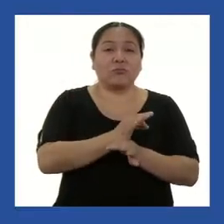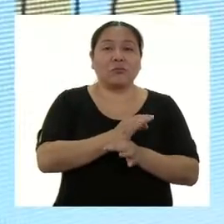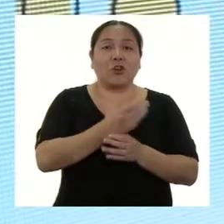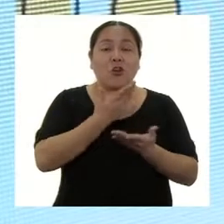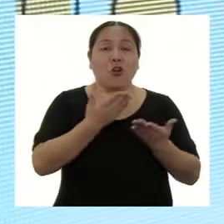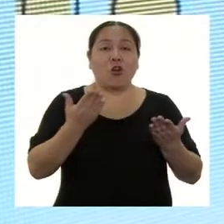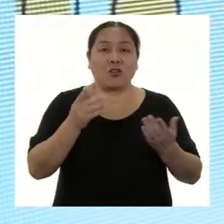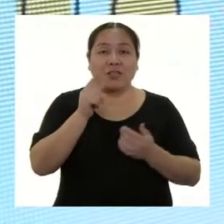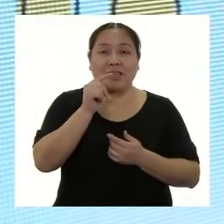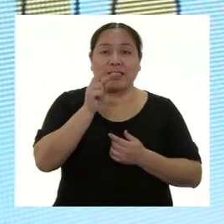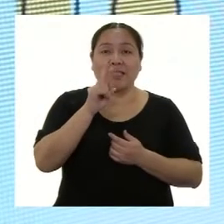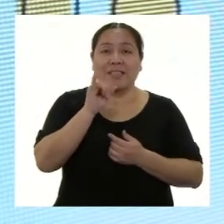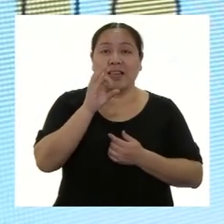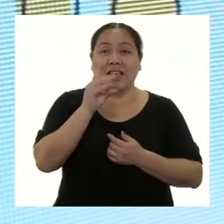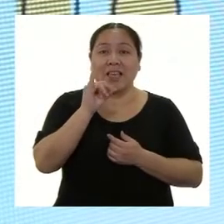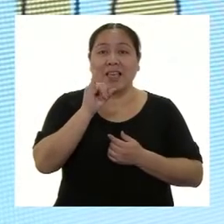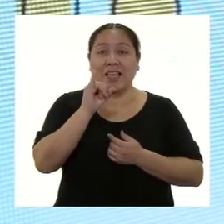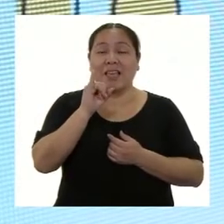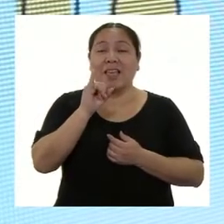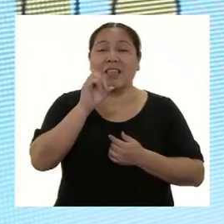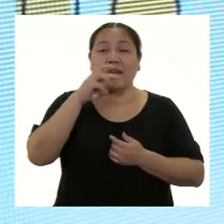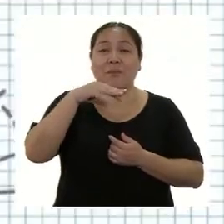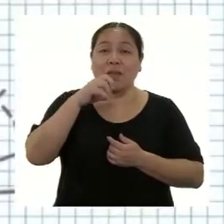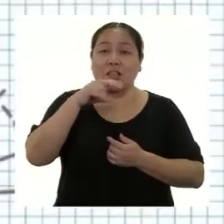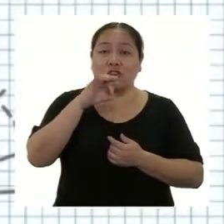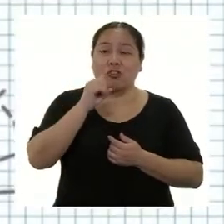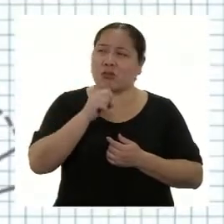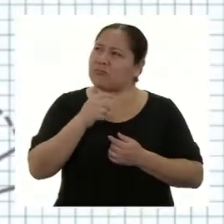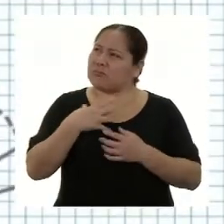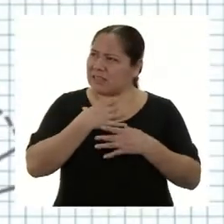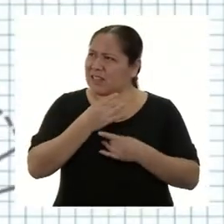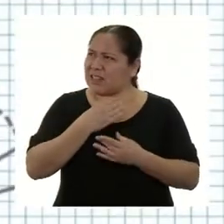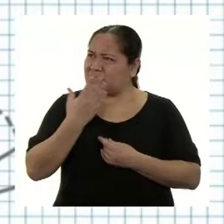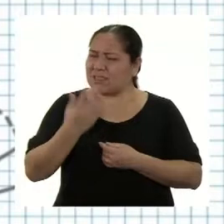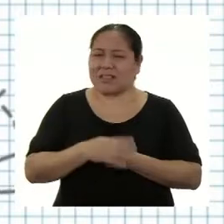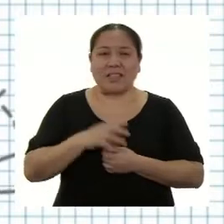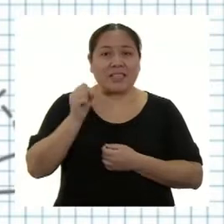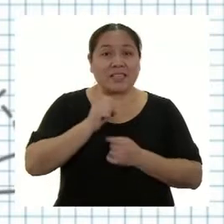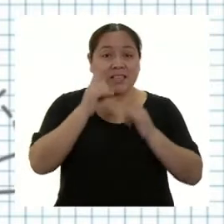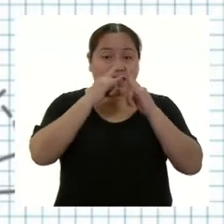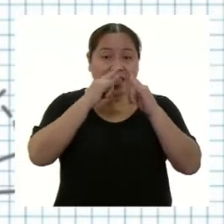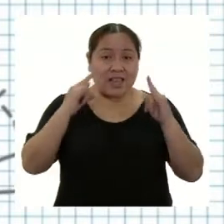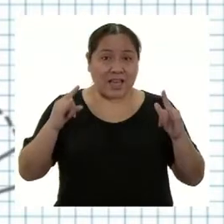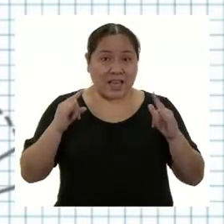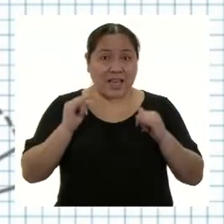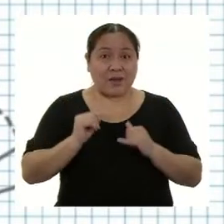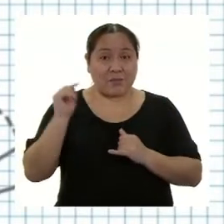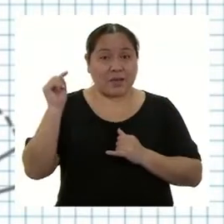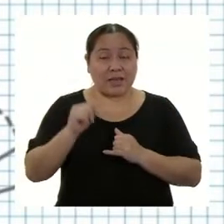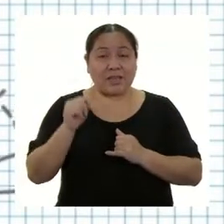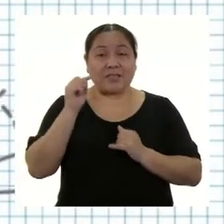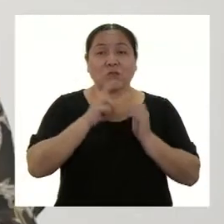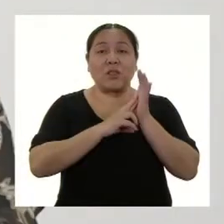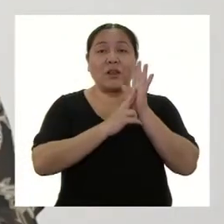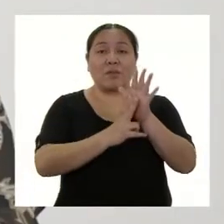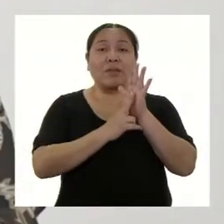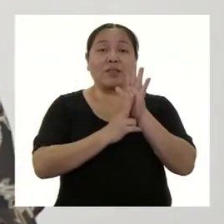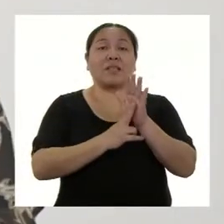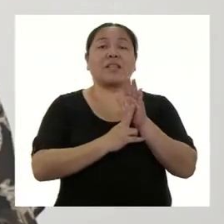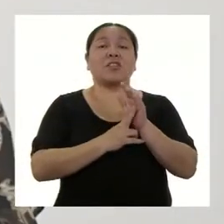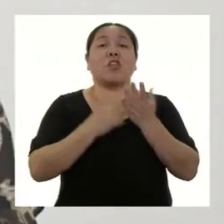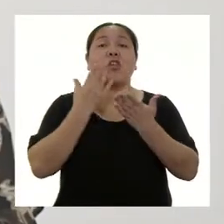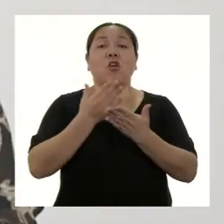tridimensionales. ¡Qué chévere! ¡Súper interesante! Sí, y lo de la carpa tiene que ver con la representación de